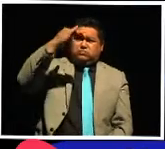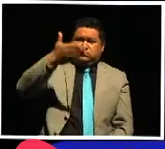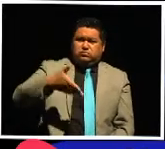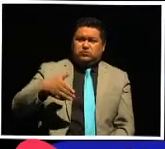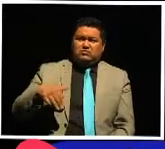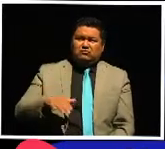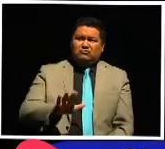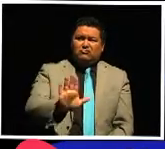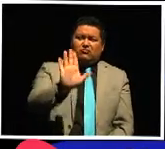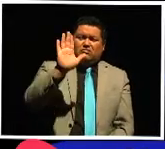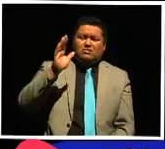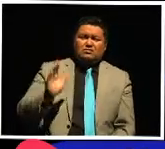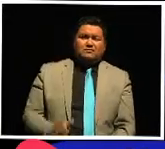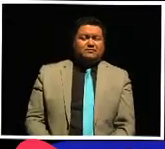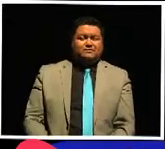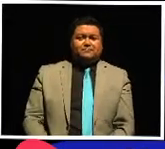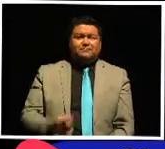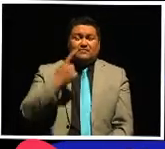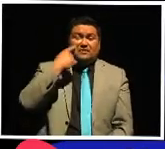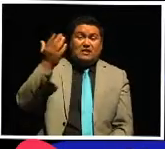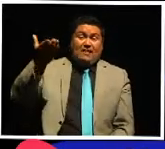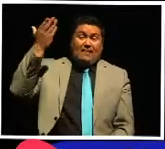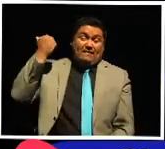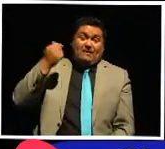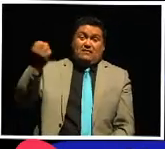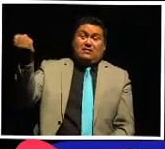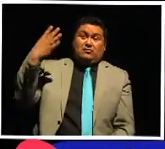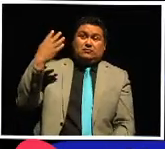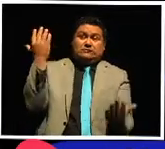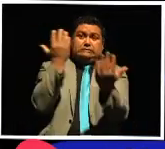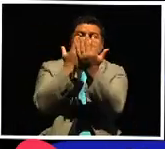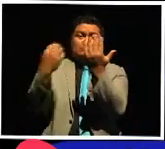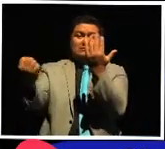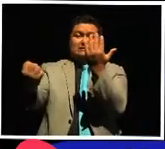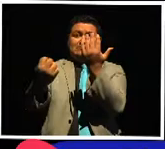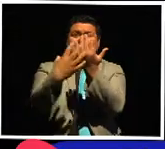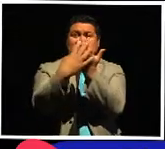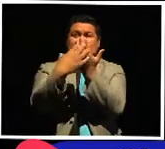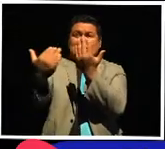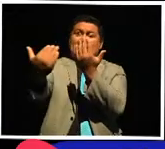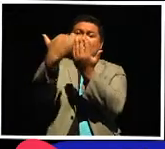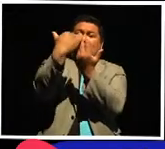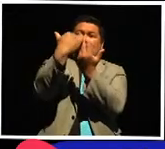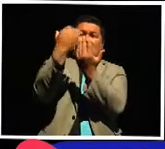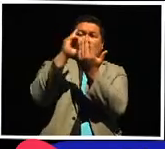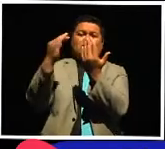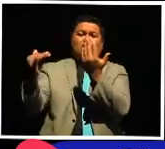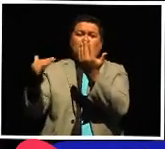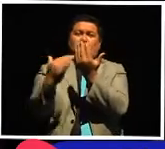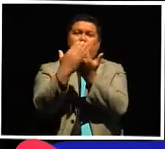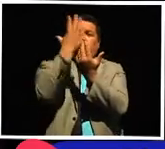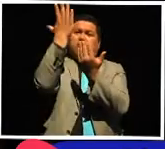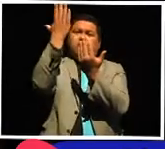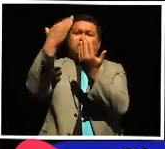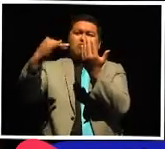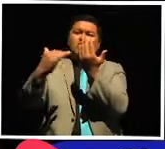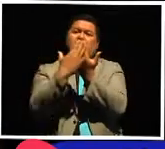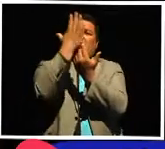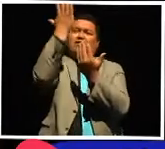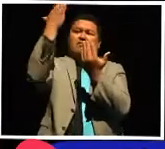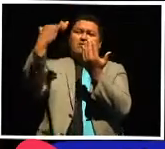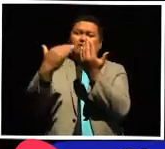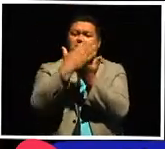Entonces, ¿qué estamos mirando? Si hay luz atrás del agujero negro, en vez de salir en su dirección lineal, se curvan y se llegan en esta